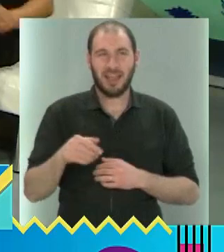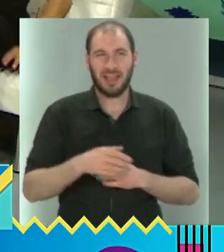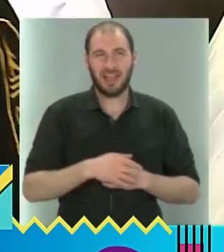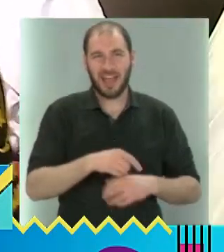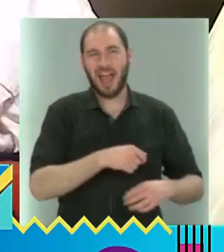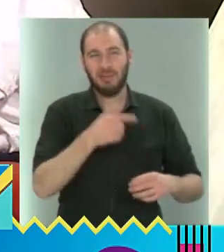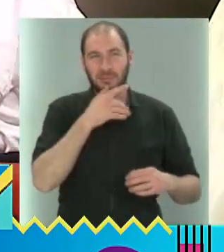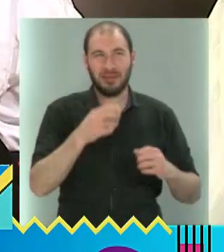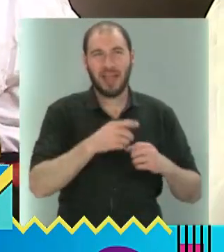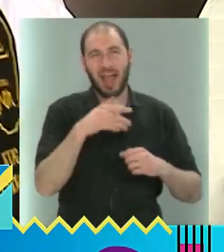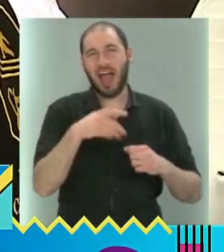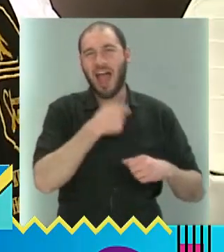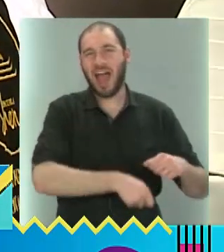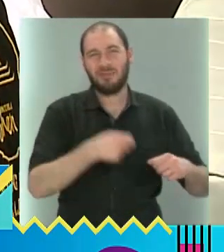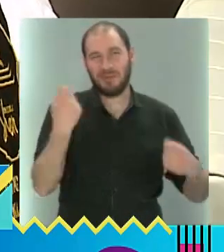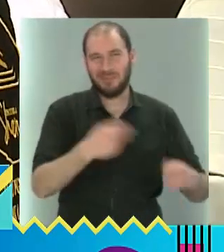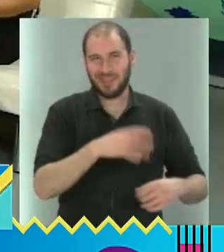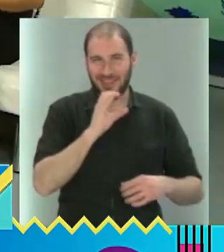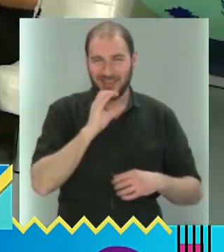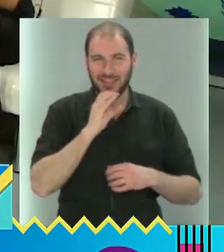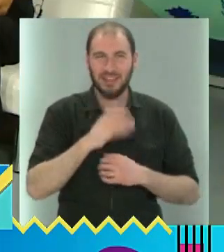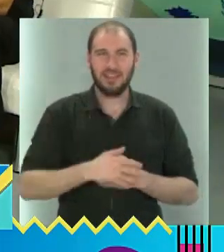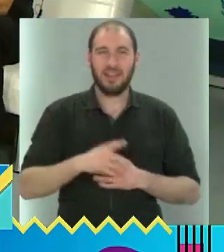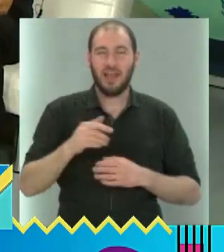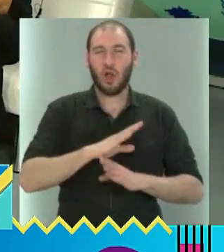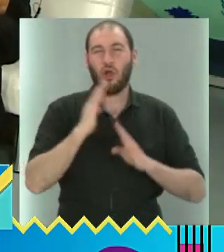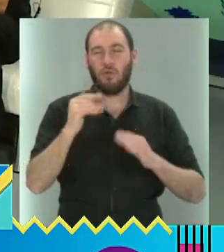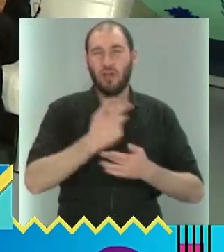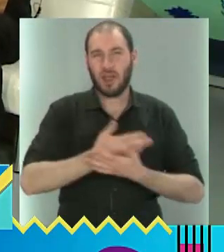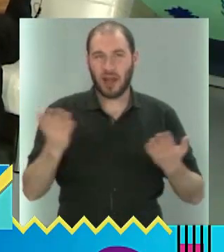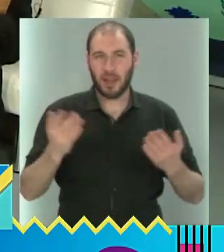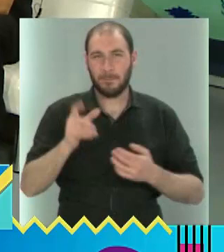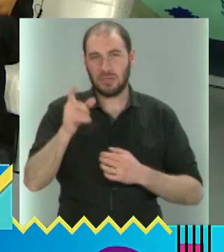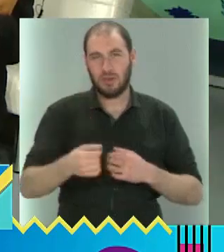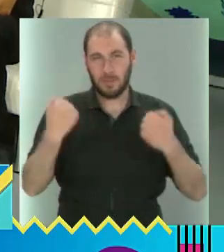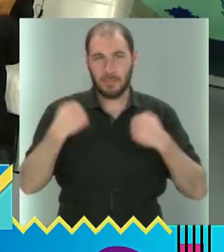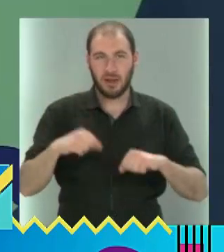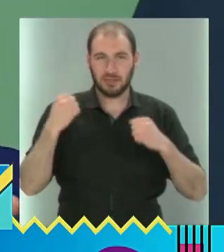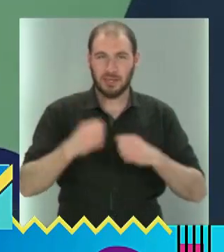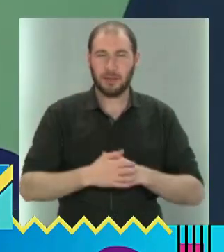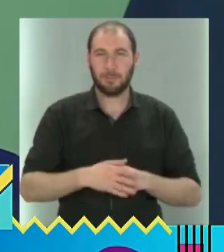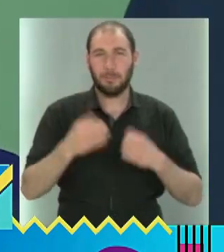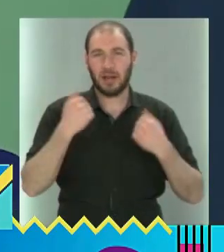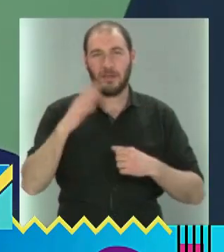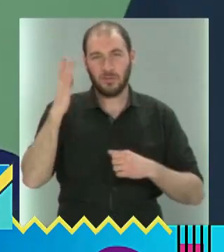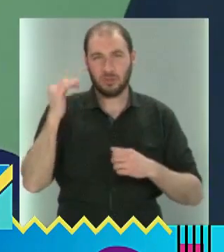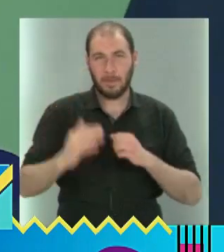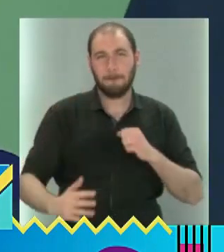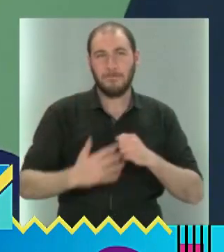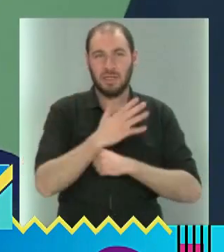arma. Ya perdí el arma. En Kung Fu, generalmente, el practicante de Kung Fu que practica la filosofía se